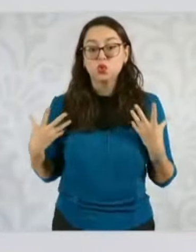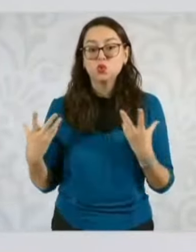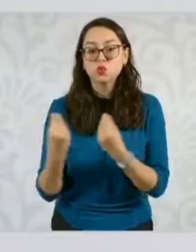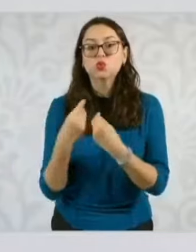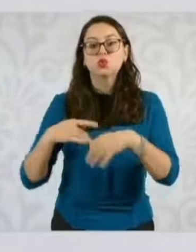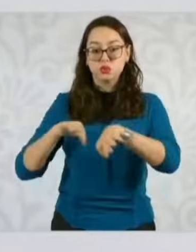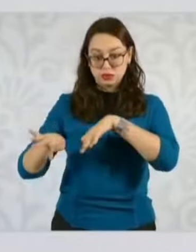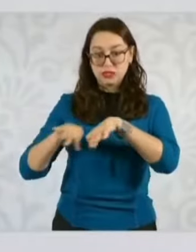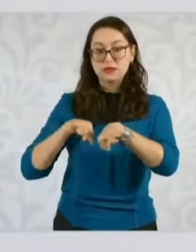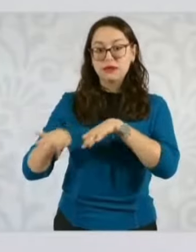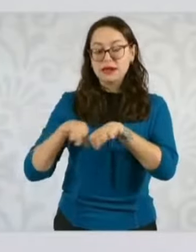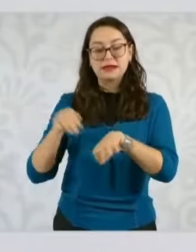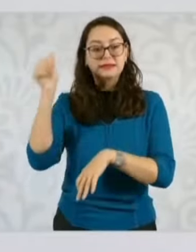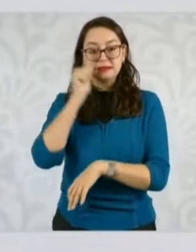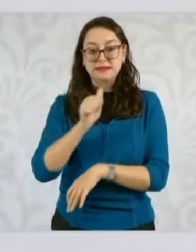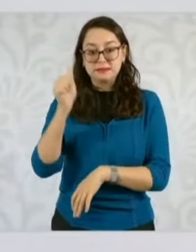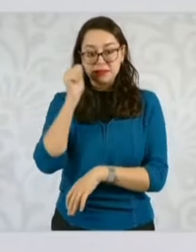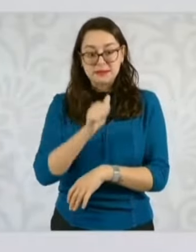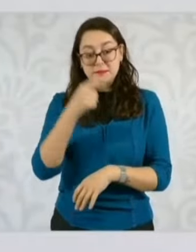colusión.